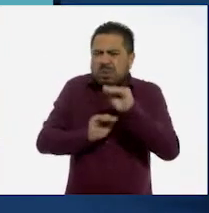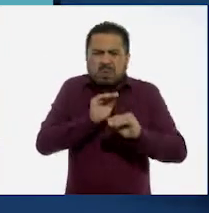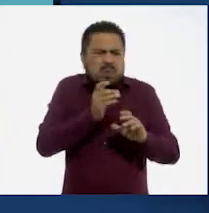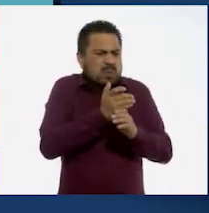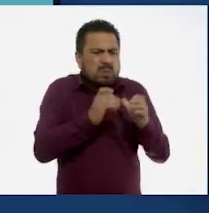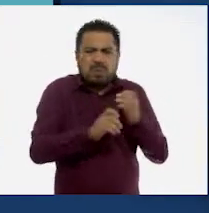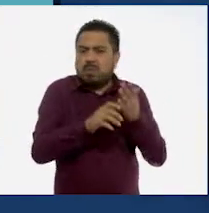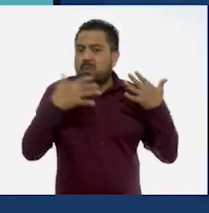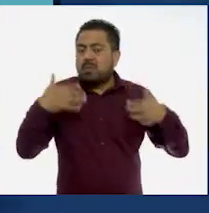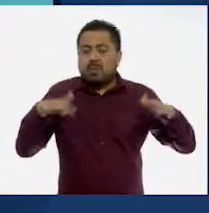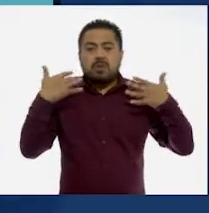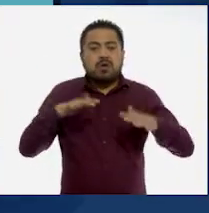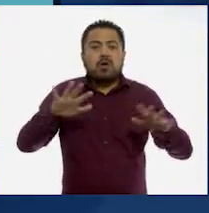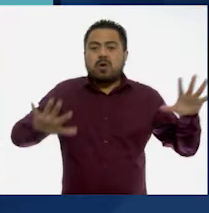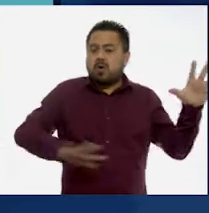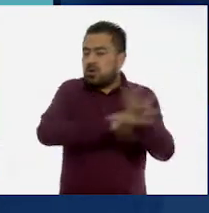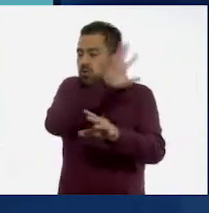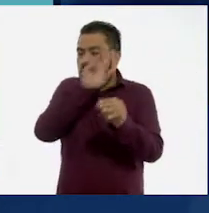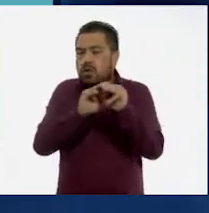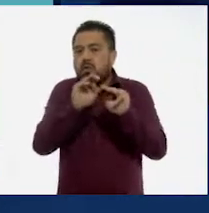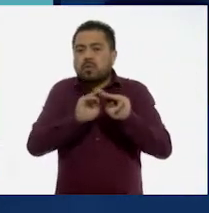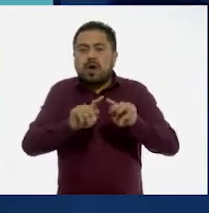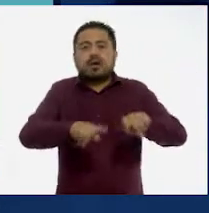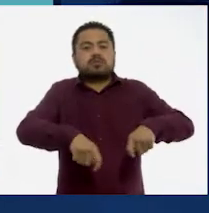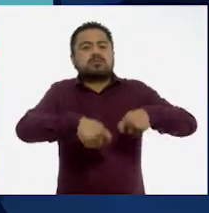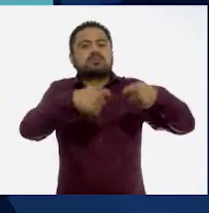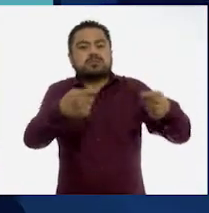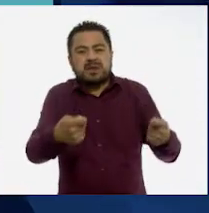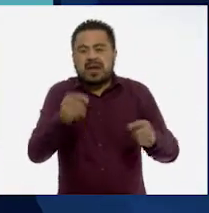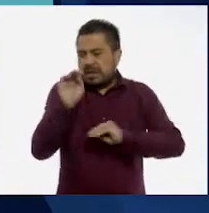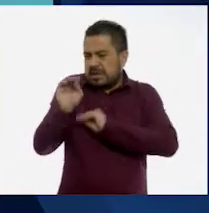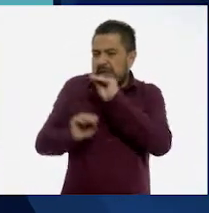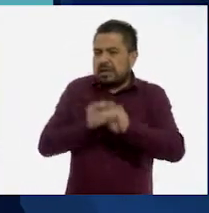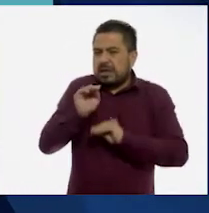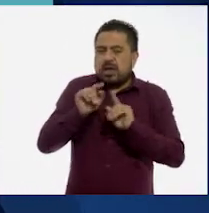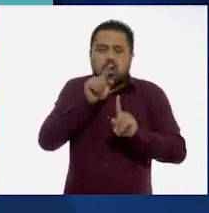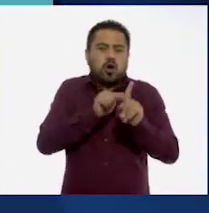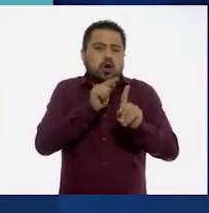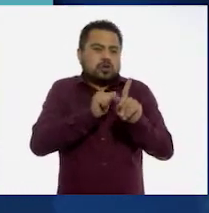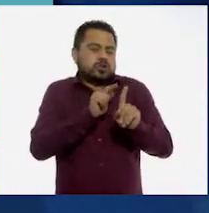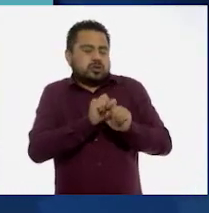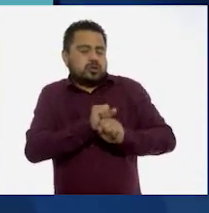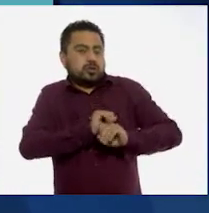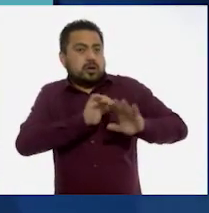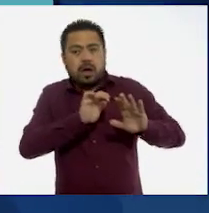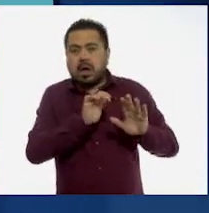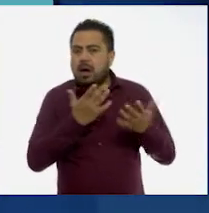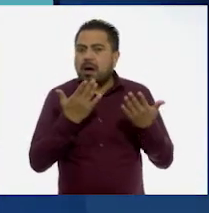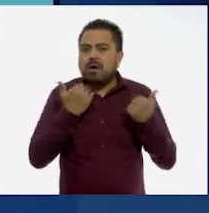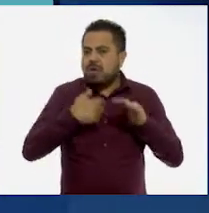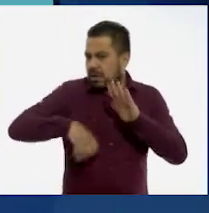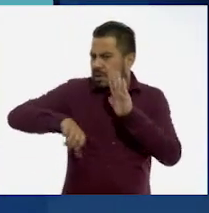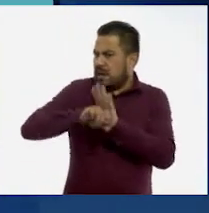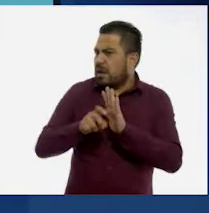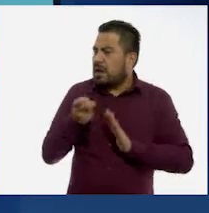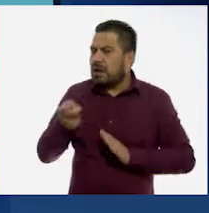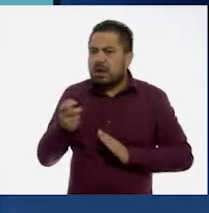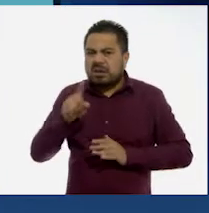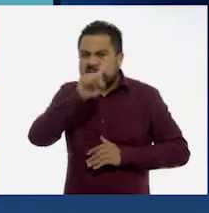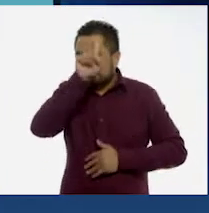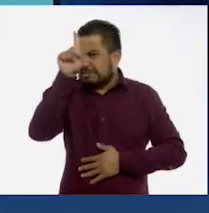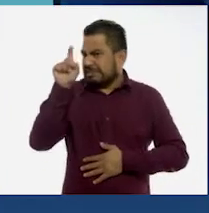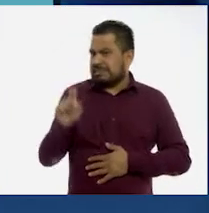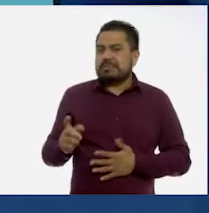objetos. Y aunque todos los muebles, la colcha y los pequeños adornos son de colores pastel, no deja de ser una habitación